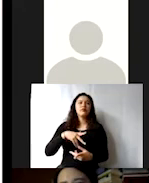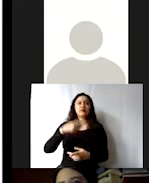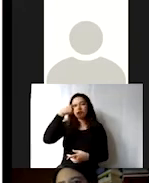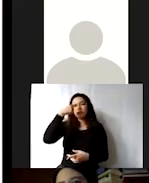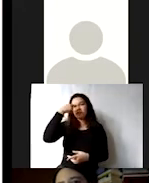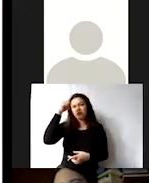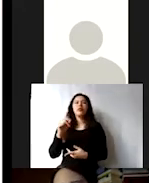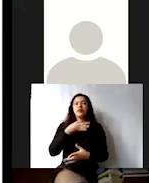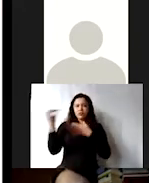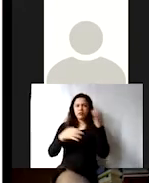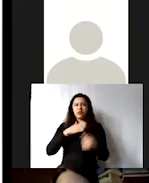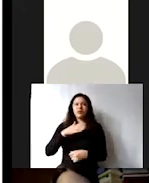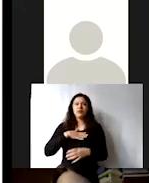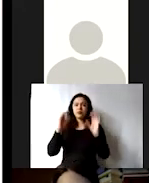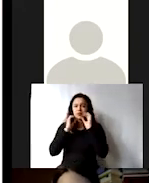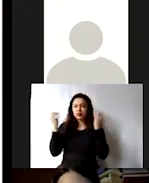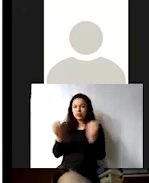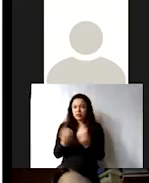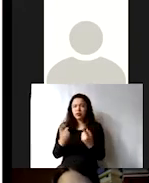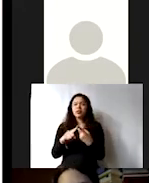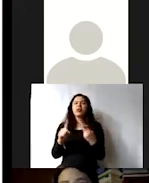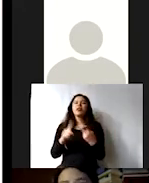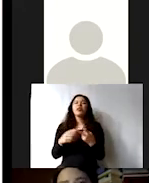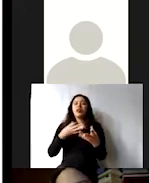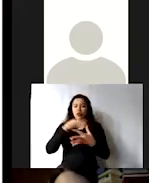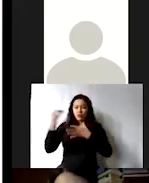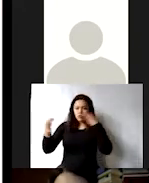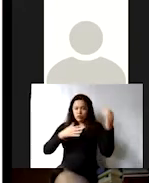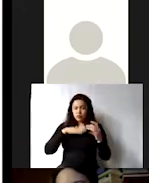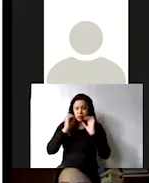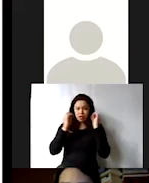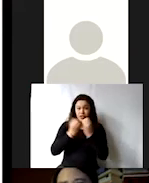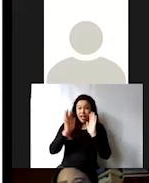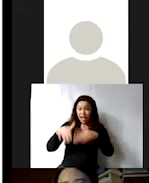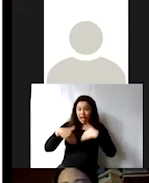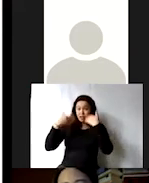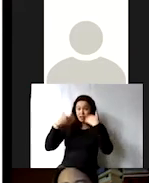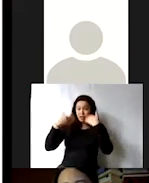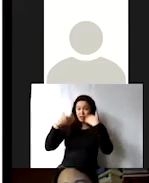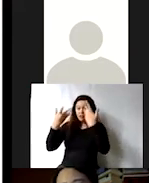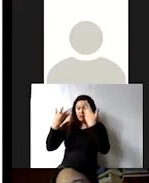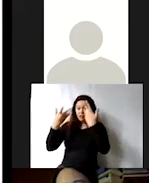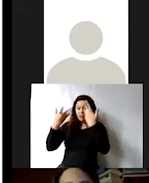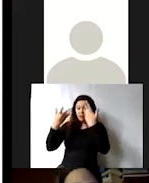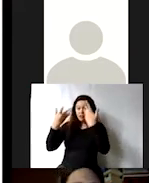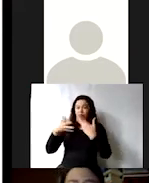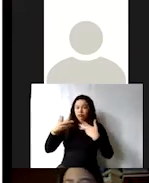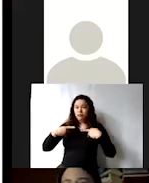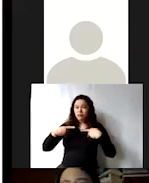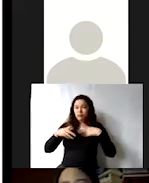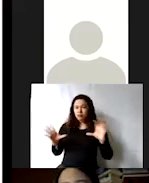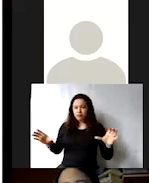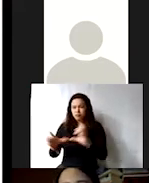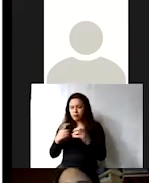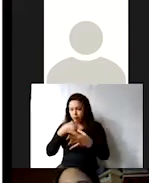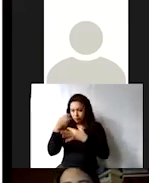¿Cómo difundo los ODS en mi organización? ¿Cómo los difundo más allá de mi organización con mi comunidad? Es decir, tengo que